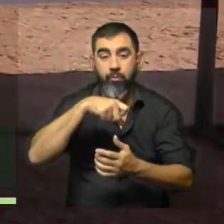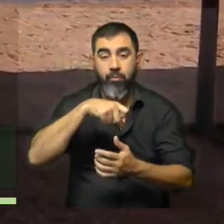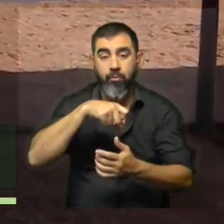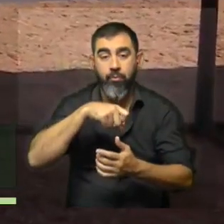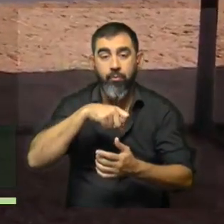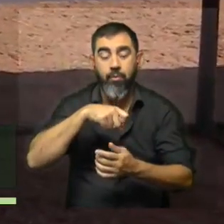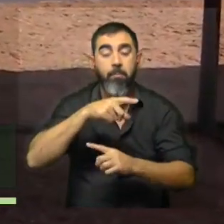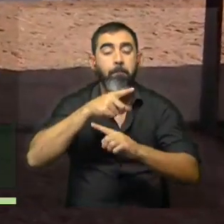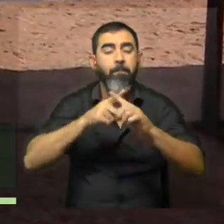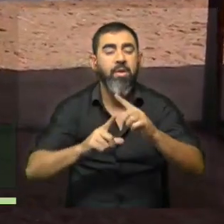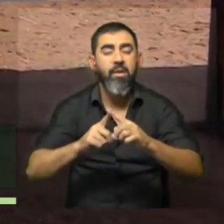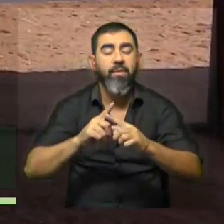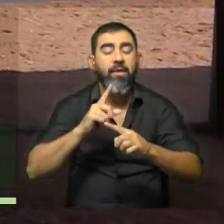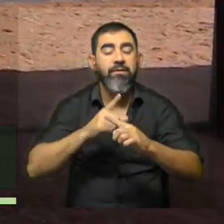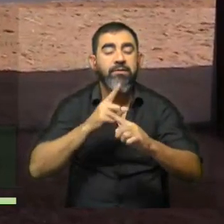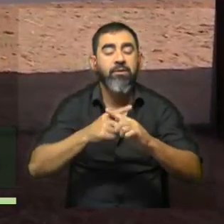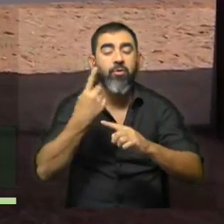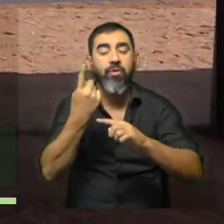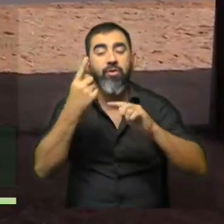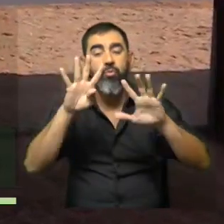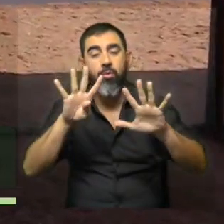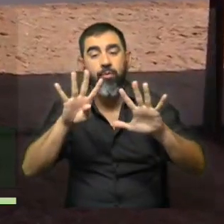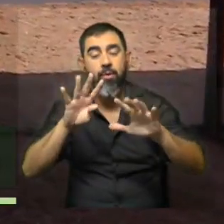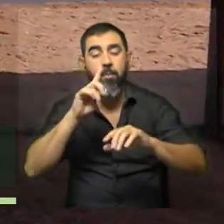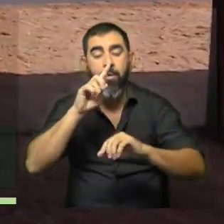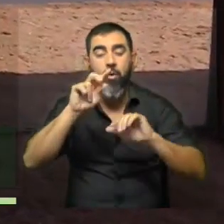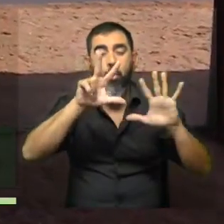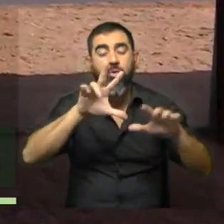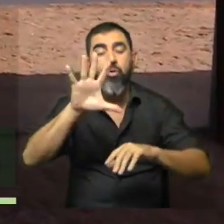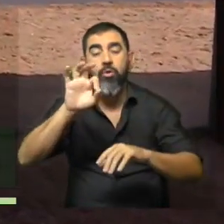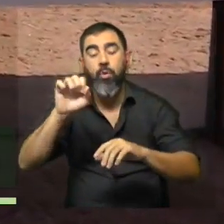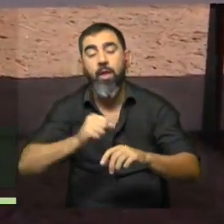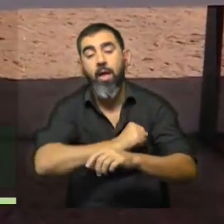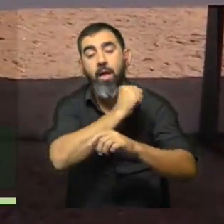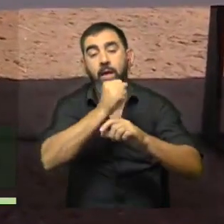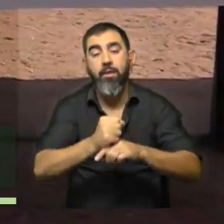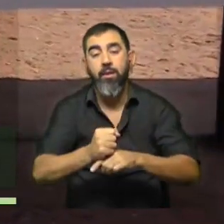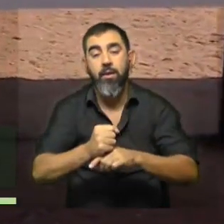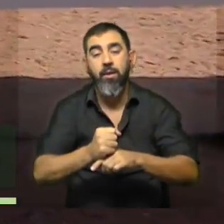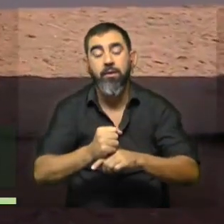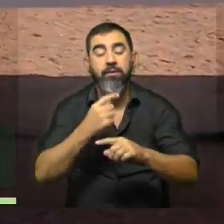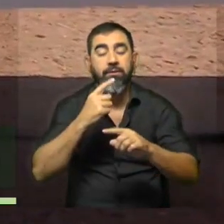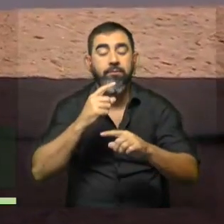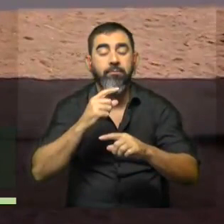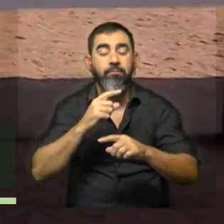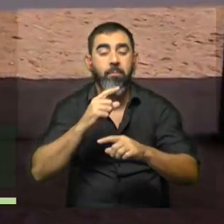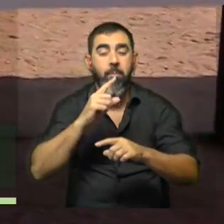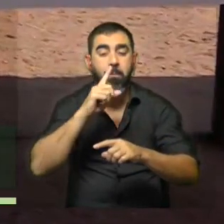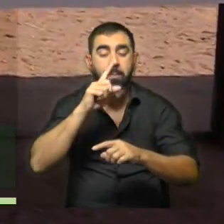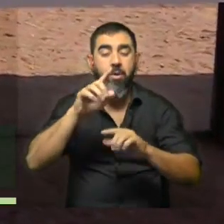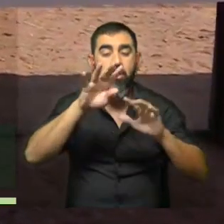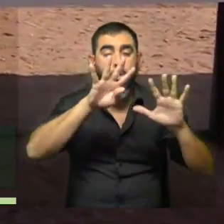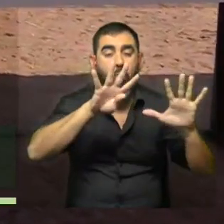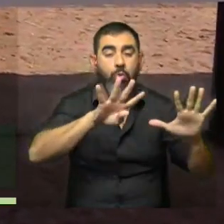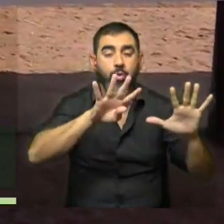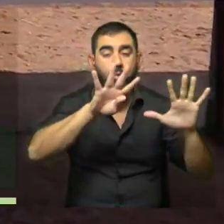mediados del siglo 19 Es decir desde el 1850 hasta fines de el siglo 20 es decir hasta